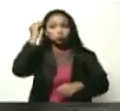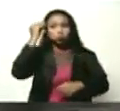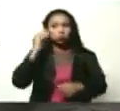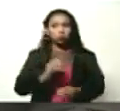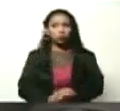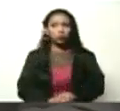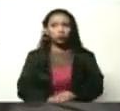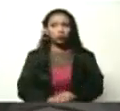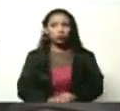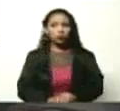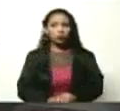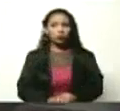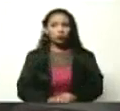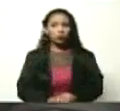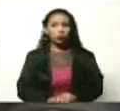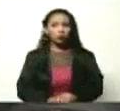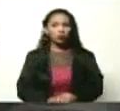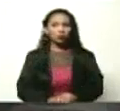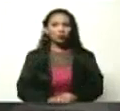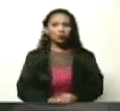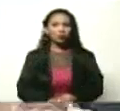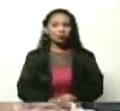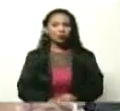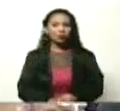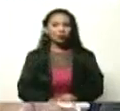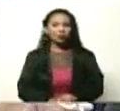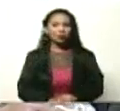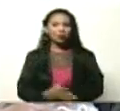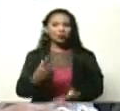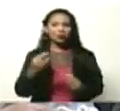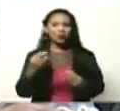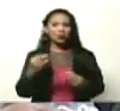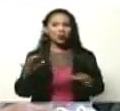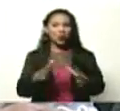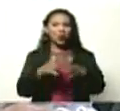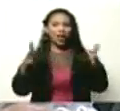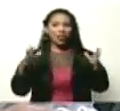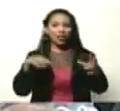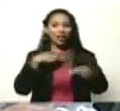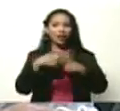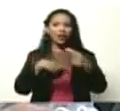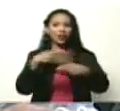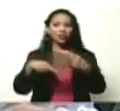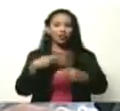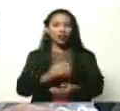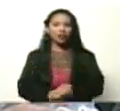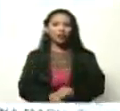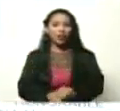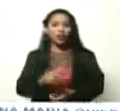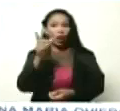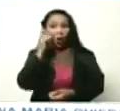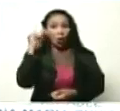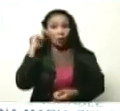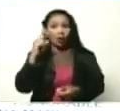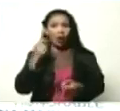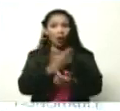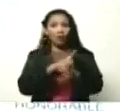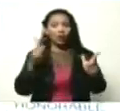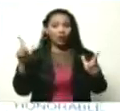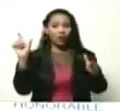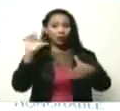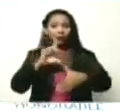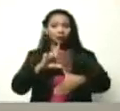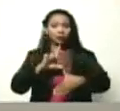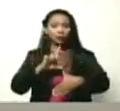incluso el libertador era un poeta, muchos de los grandes revolucionarios, de los hombres liberadores de América Latina han